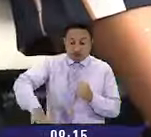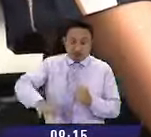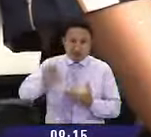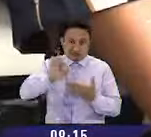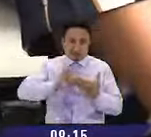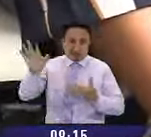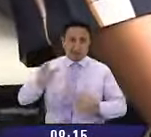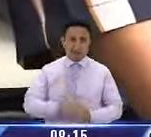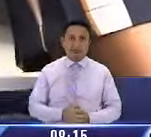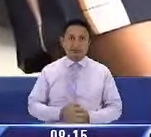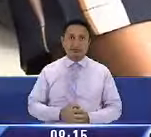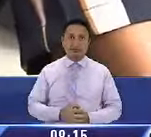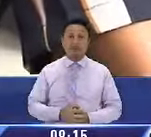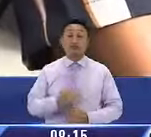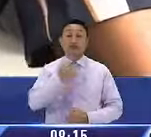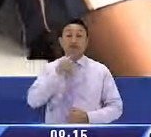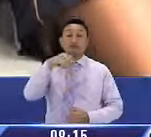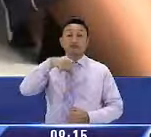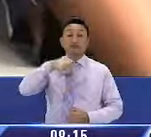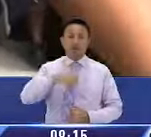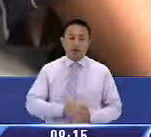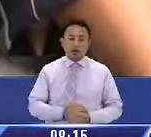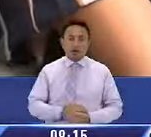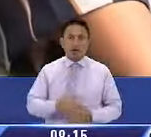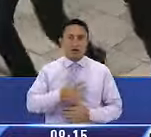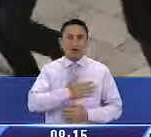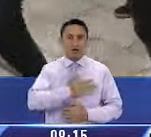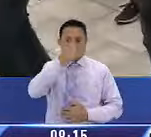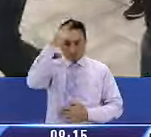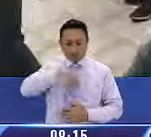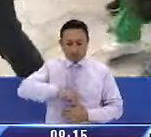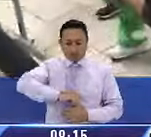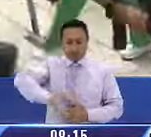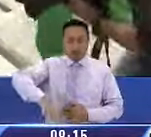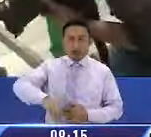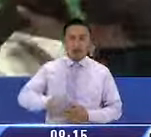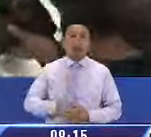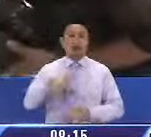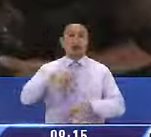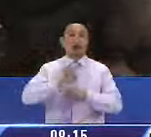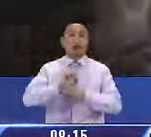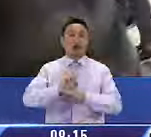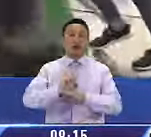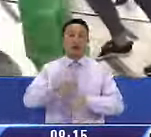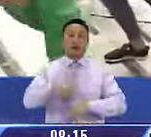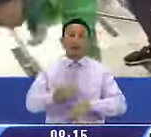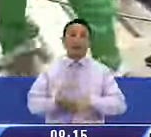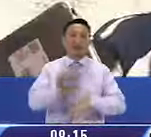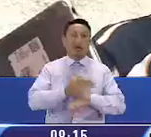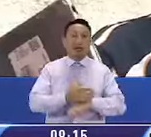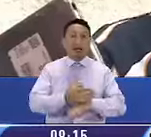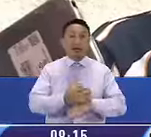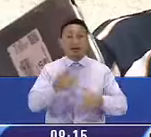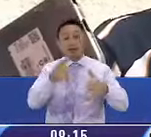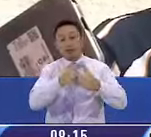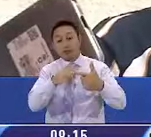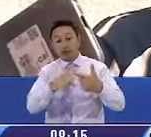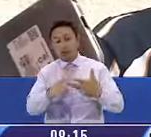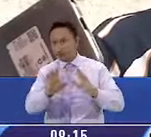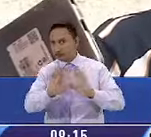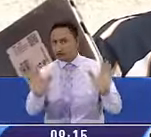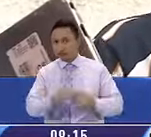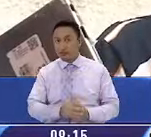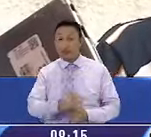Así es. Exigen que el aborto sea total en el Ecuador, es decir, sin ningún tipo de condicionamiento. Uno de los